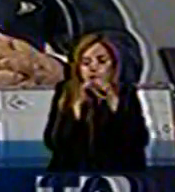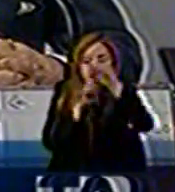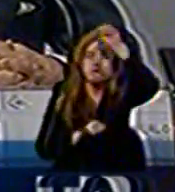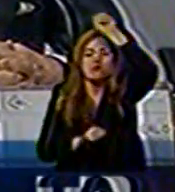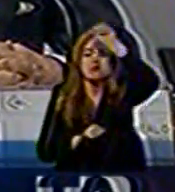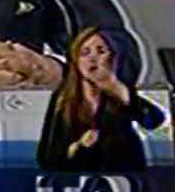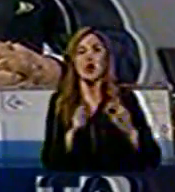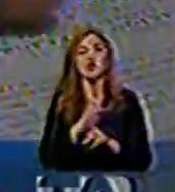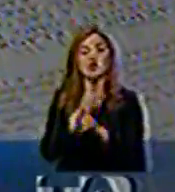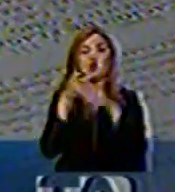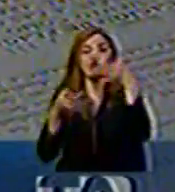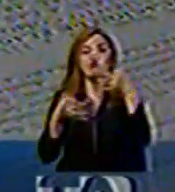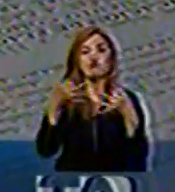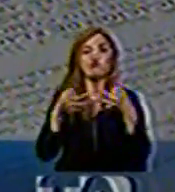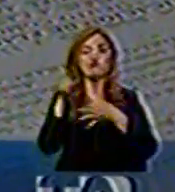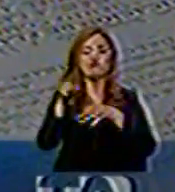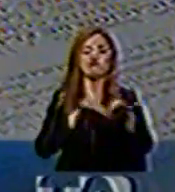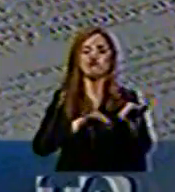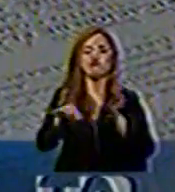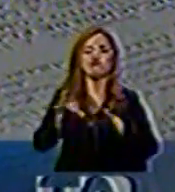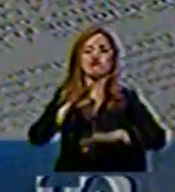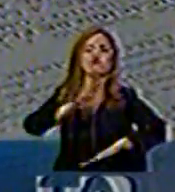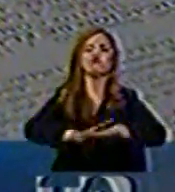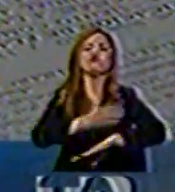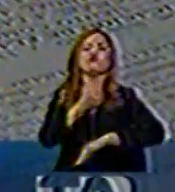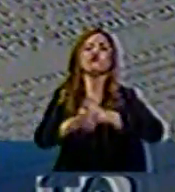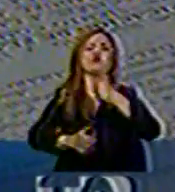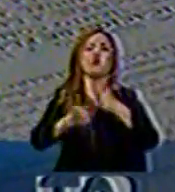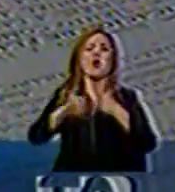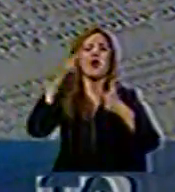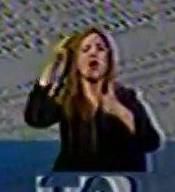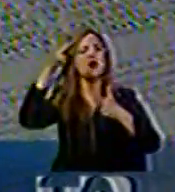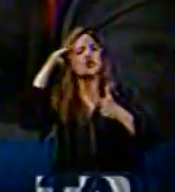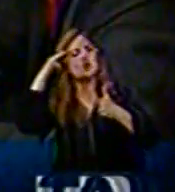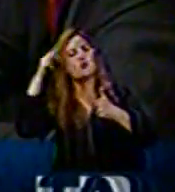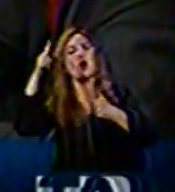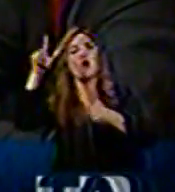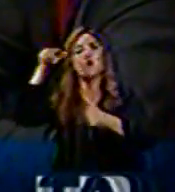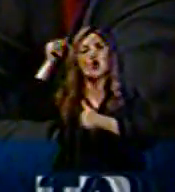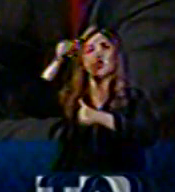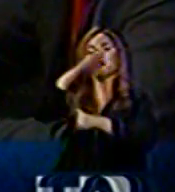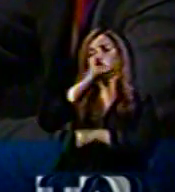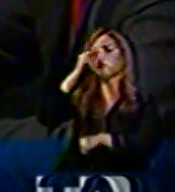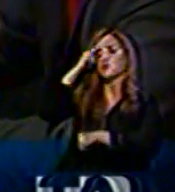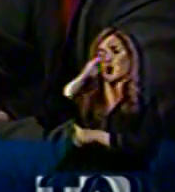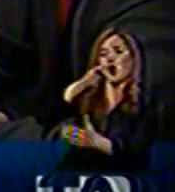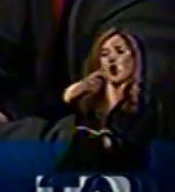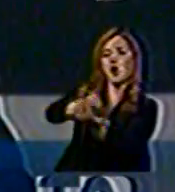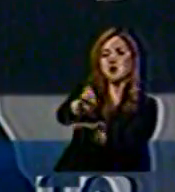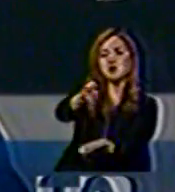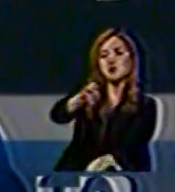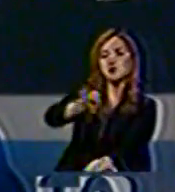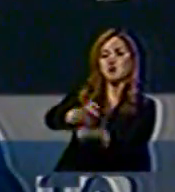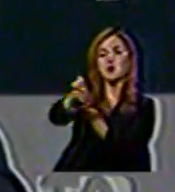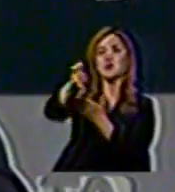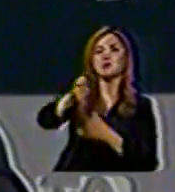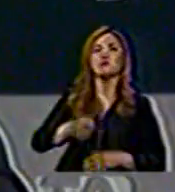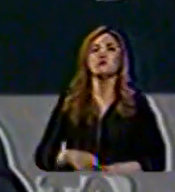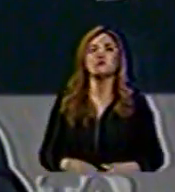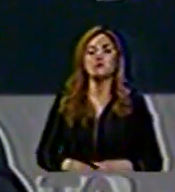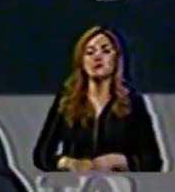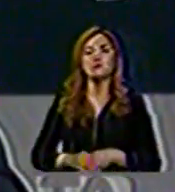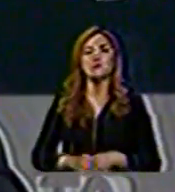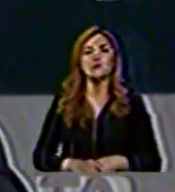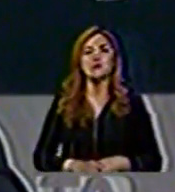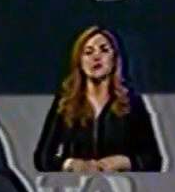de la Judicatura Transitorio expondrán las razones por las que creen que el gobierno de Correa los persiguió.